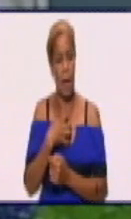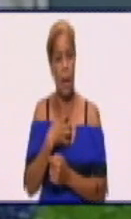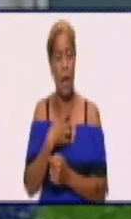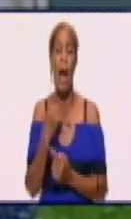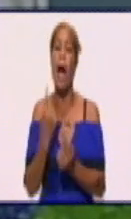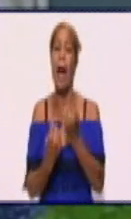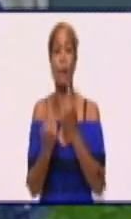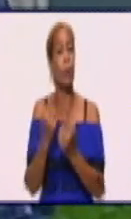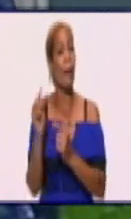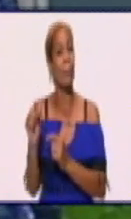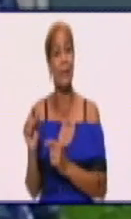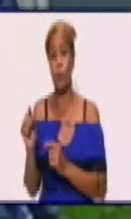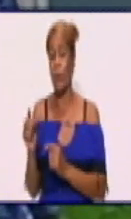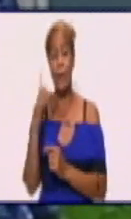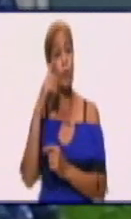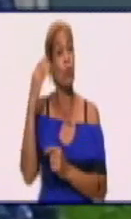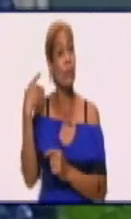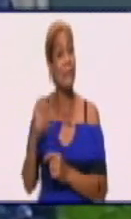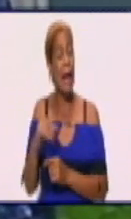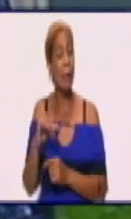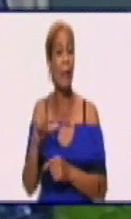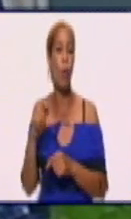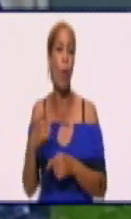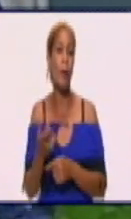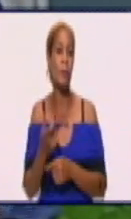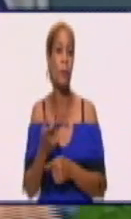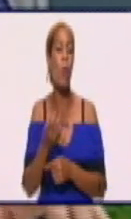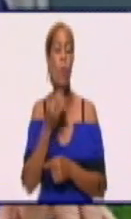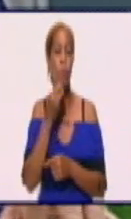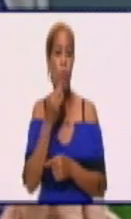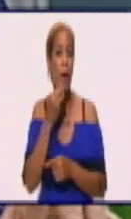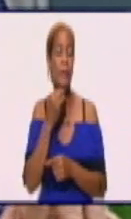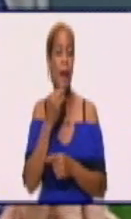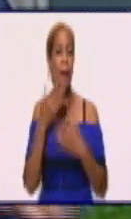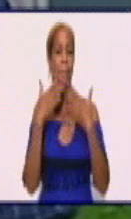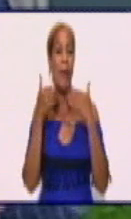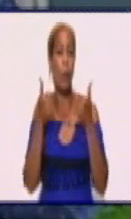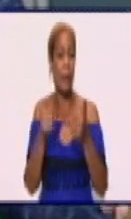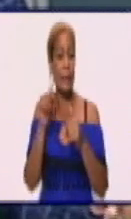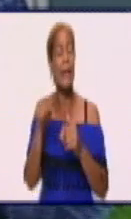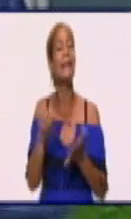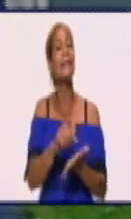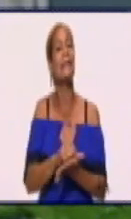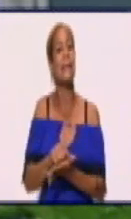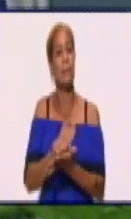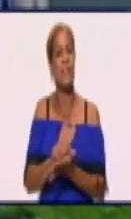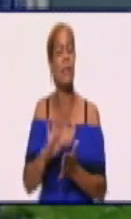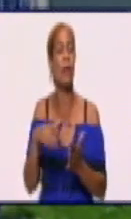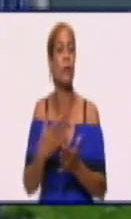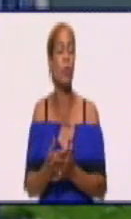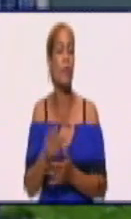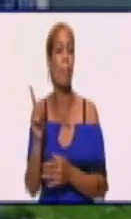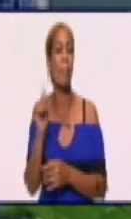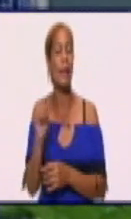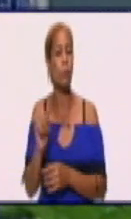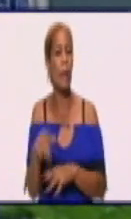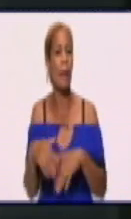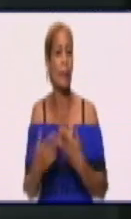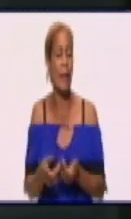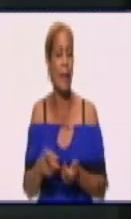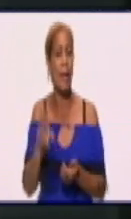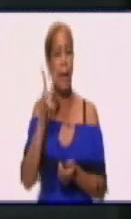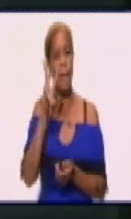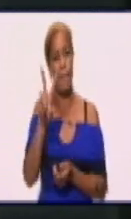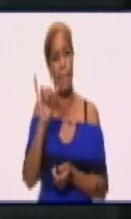todas las bondades que tiene el transfer móvil vamos a comenzar por el virtual banderín que es virtual bandec virtual verde